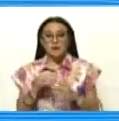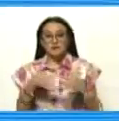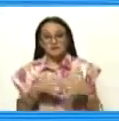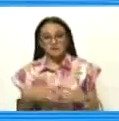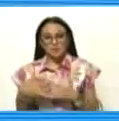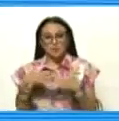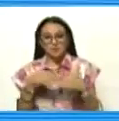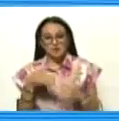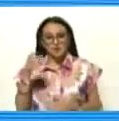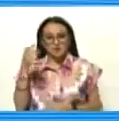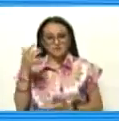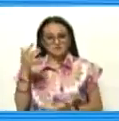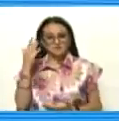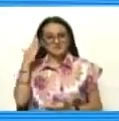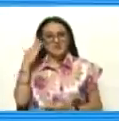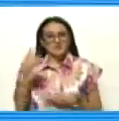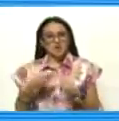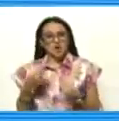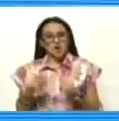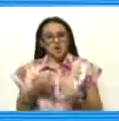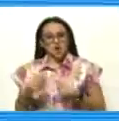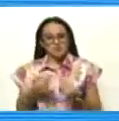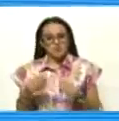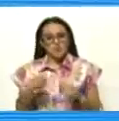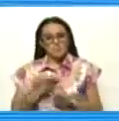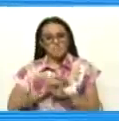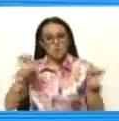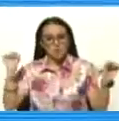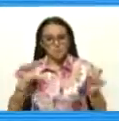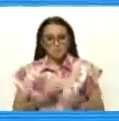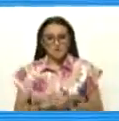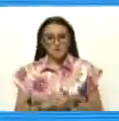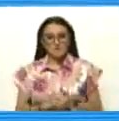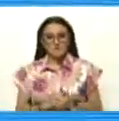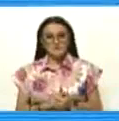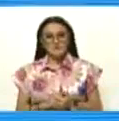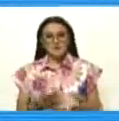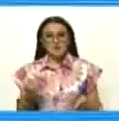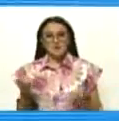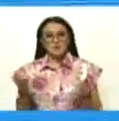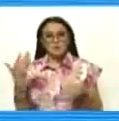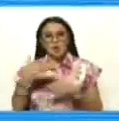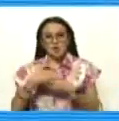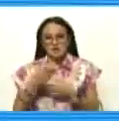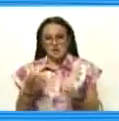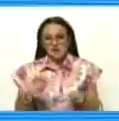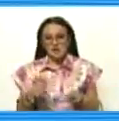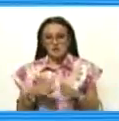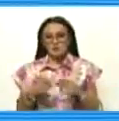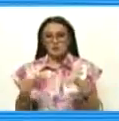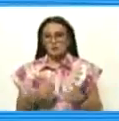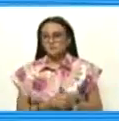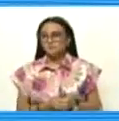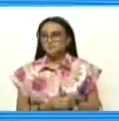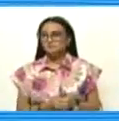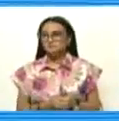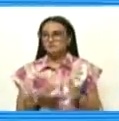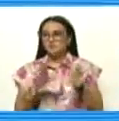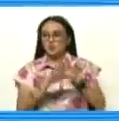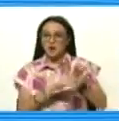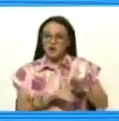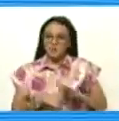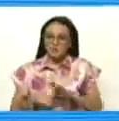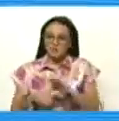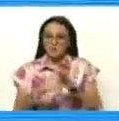es experto en hacerlo, pero nos han bloqueado todas las cuentas de nuestro país. Nos han robado lo que